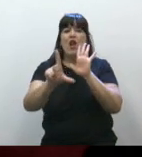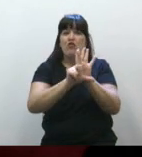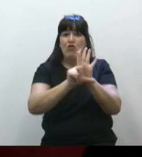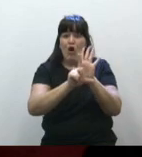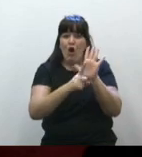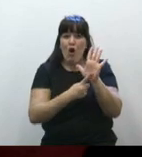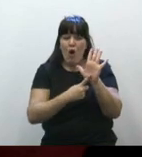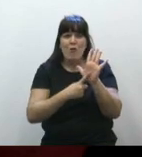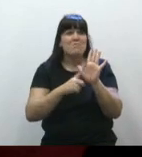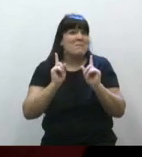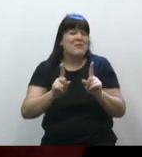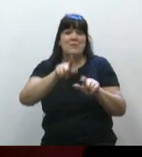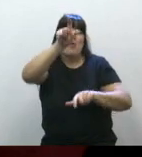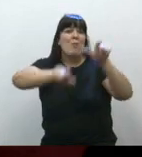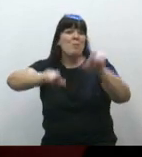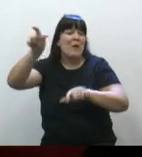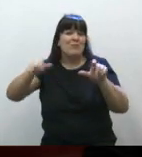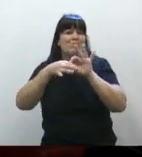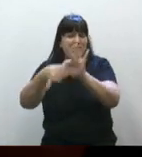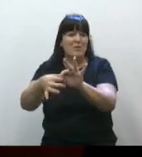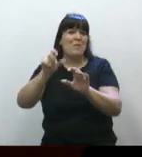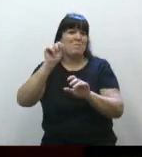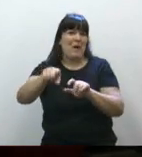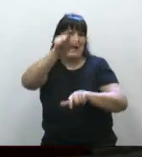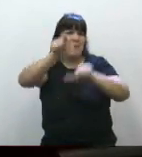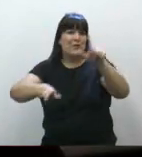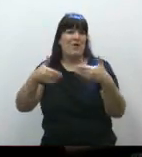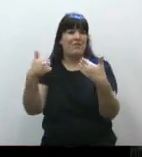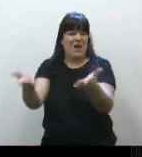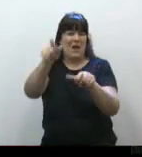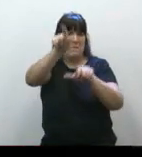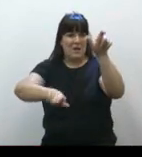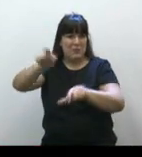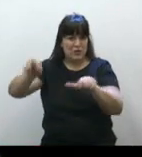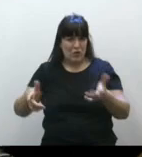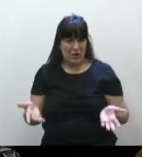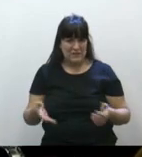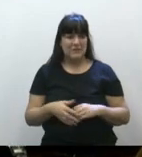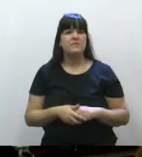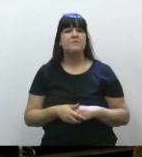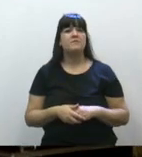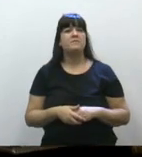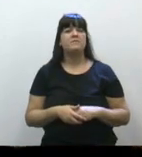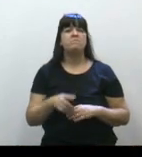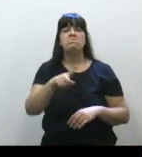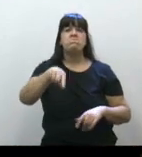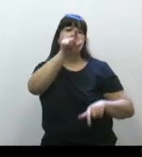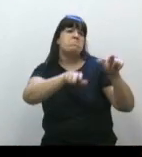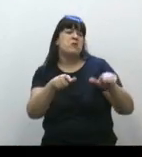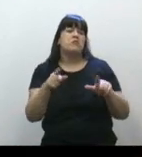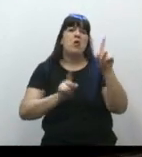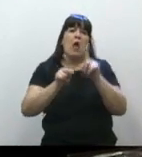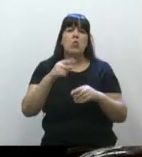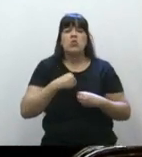regulan relaciones humanas en el estado aquello qué sientan piensen